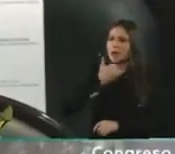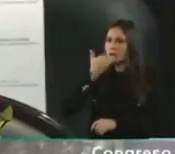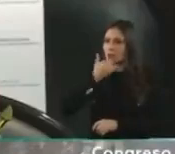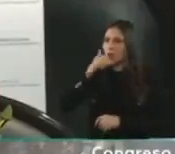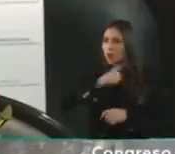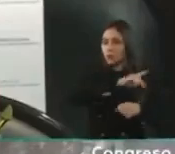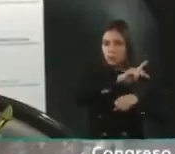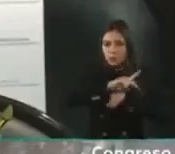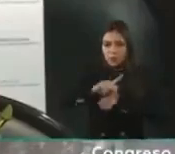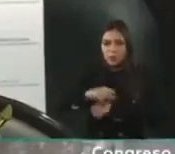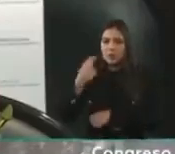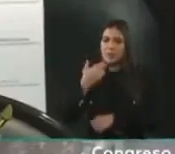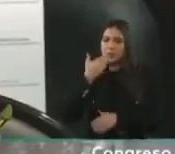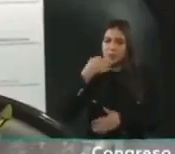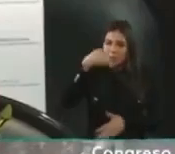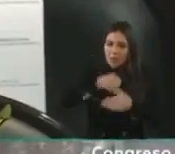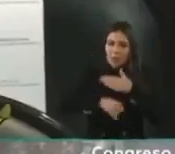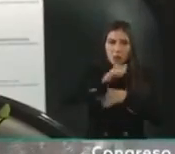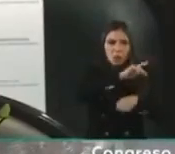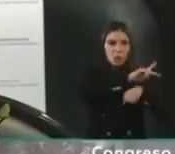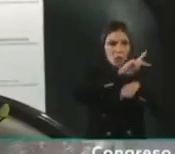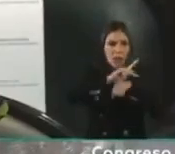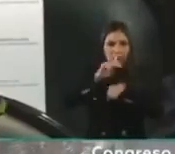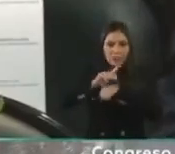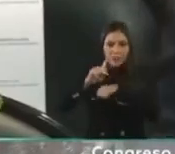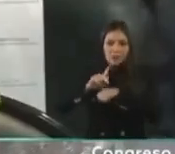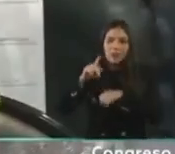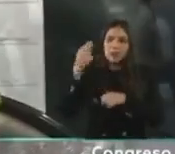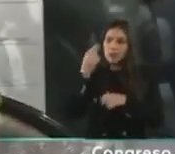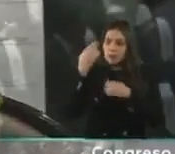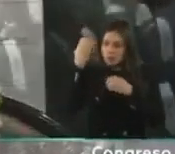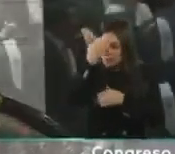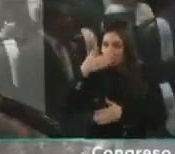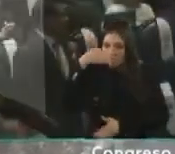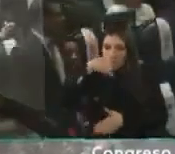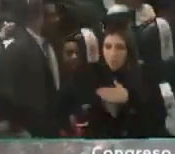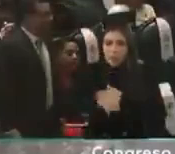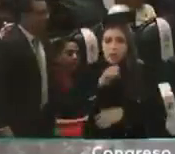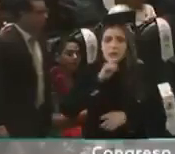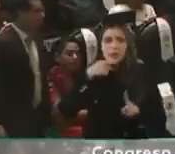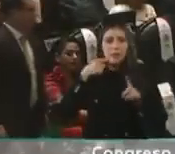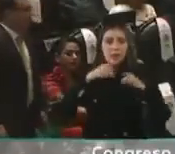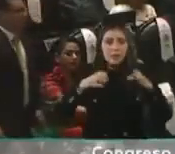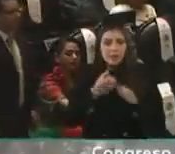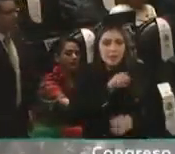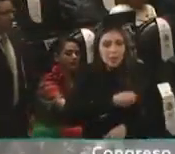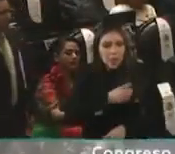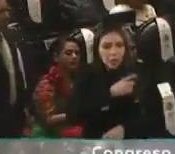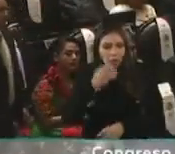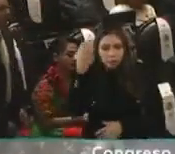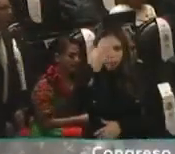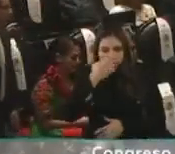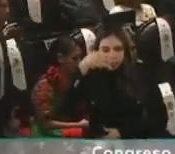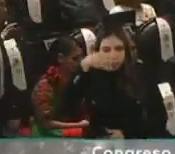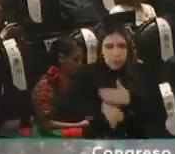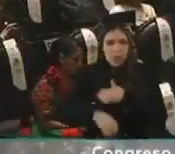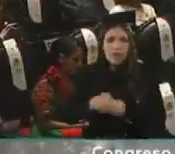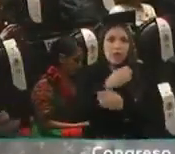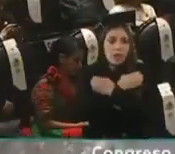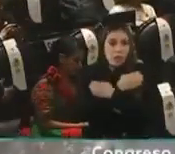El sistema de salud del país debe ser prioritario. El sistema educativo debe ser evaluado. El Fondo Nacional